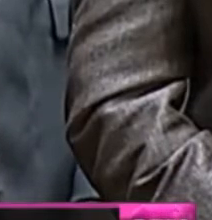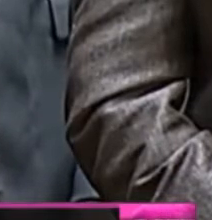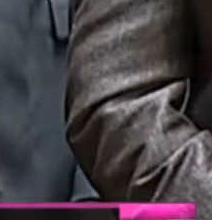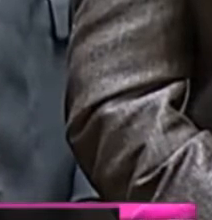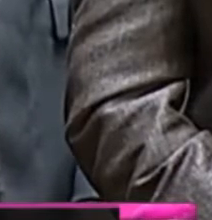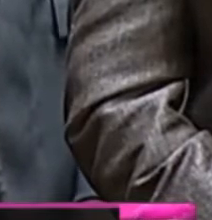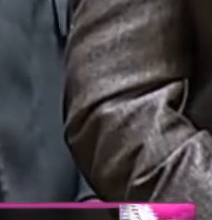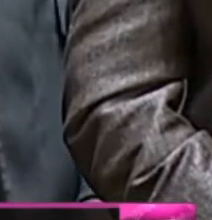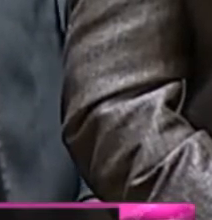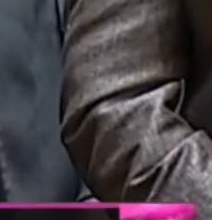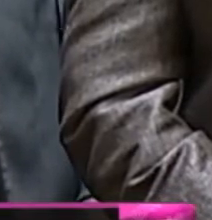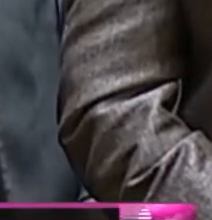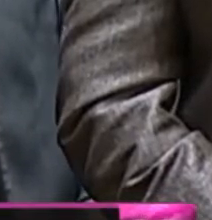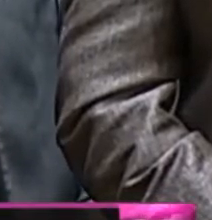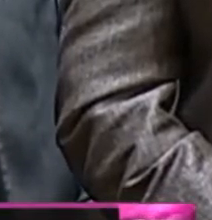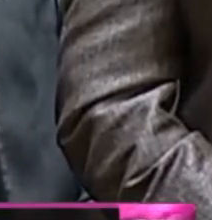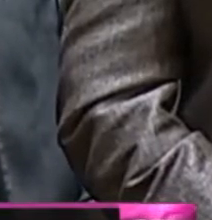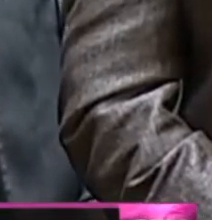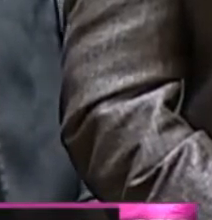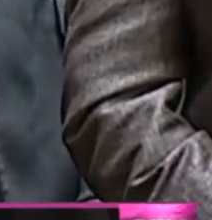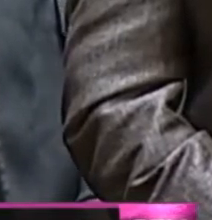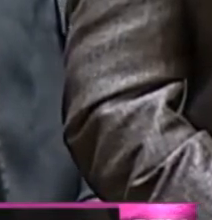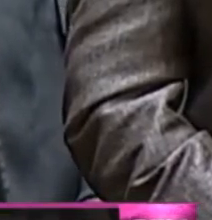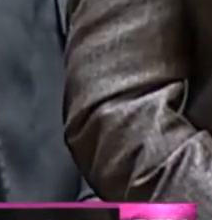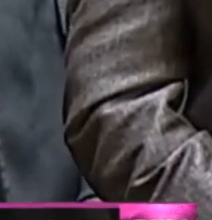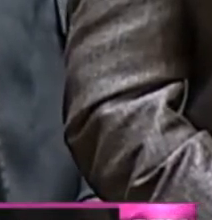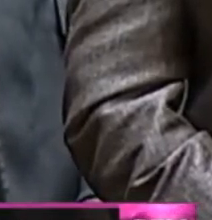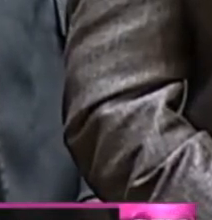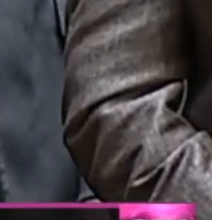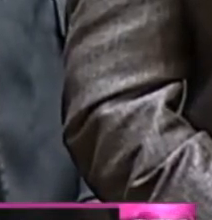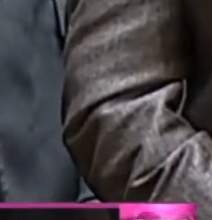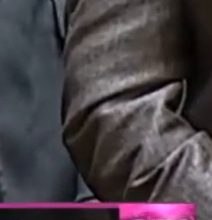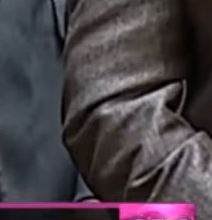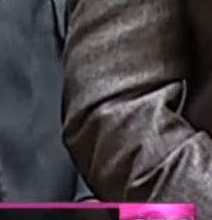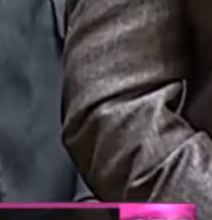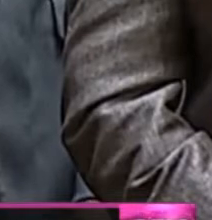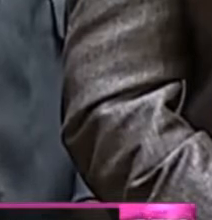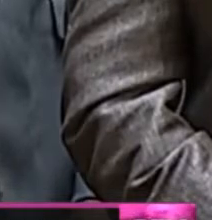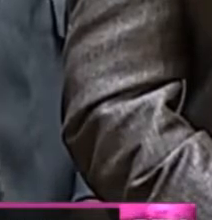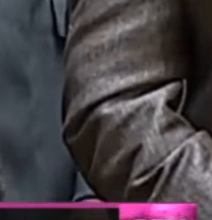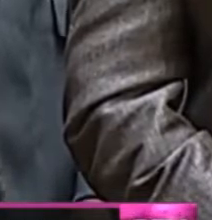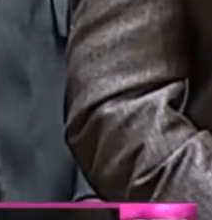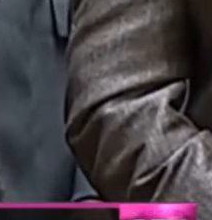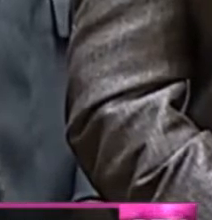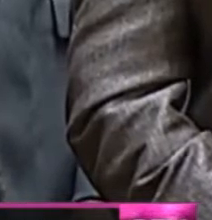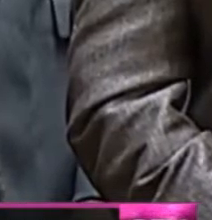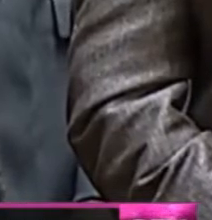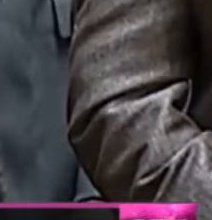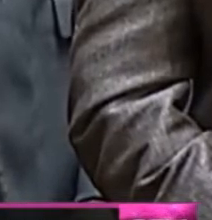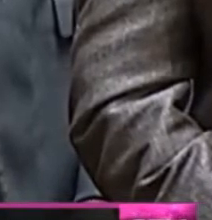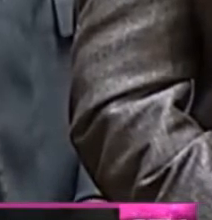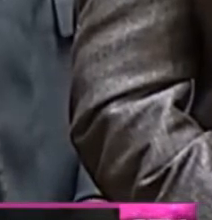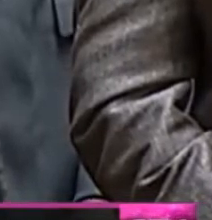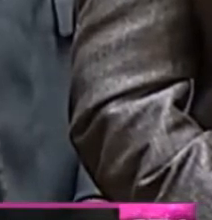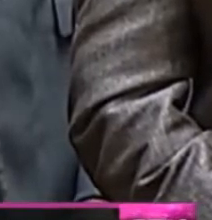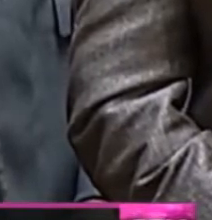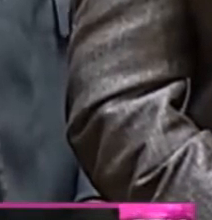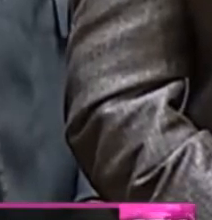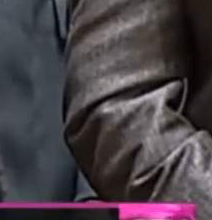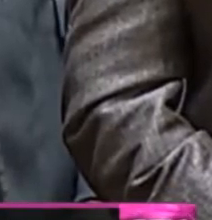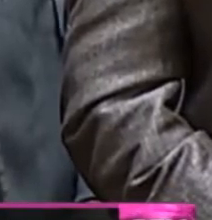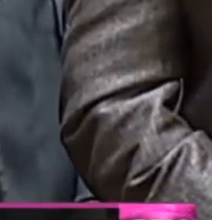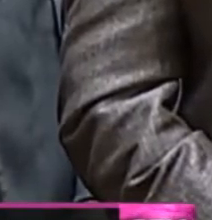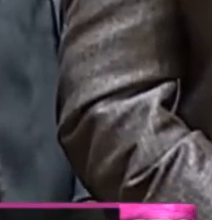cabi, aguero, ñaneta, guasupe, en el ecuaño, y jareta, o ya pombarabique, y cabi, y cuareta, cote. Y no, último, ya poba, jaico, democracia,